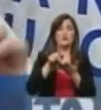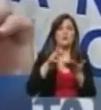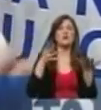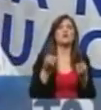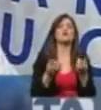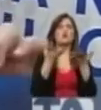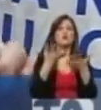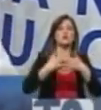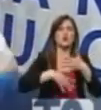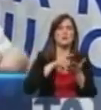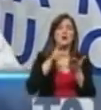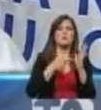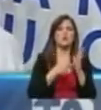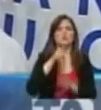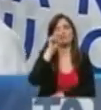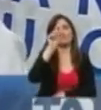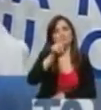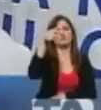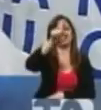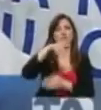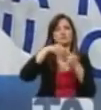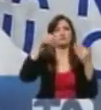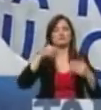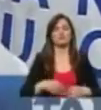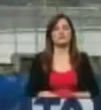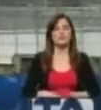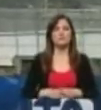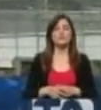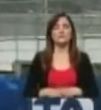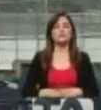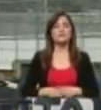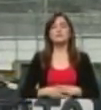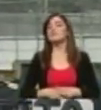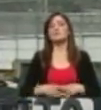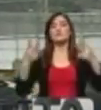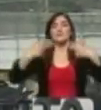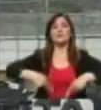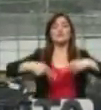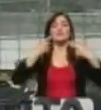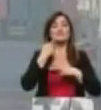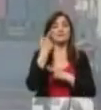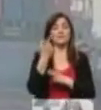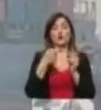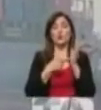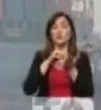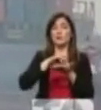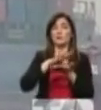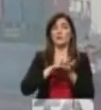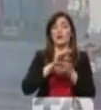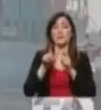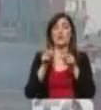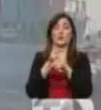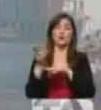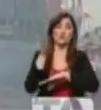impacto para esta empresa exclusivamente es de $1,000,000. Por su parte, la aduana aclara que la tasa no se aplicará para